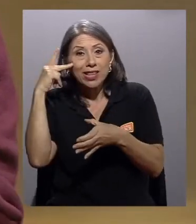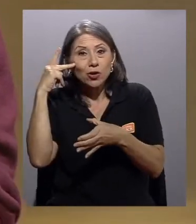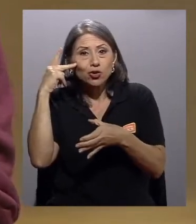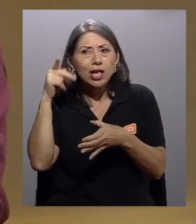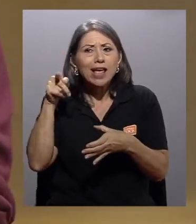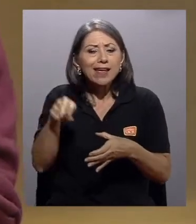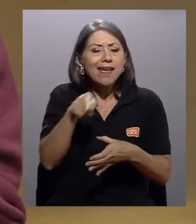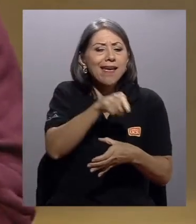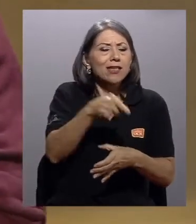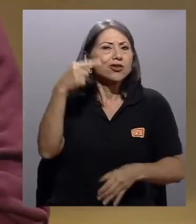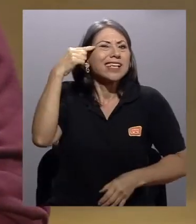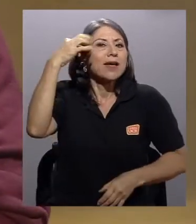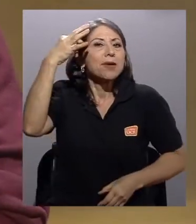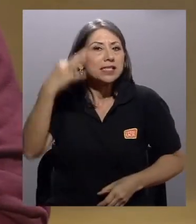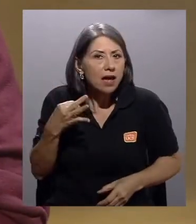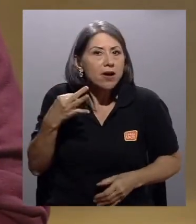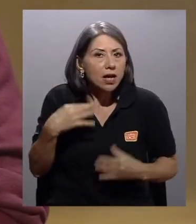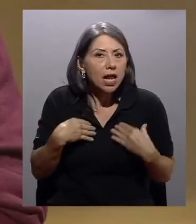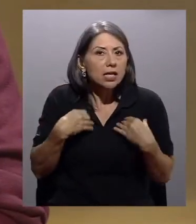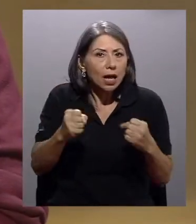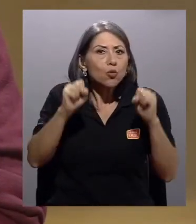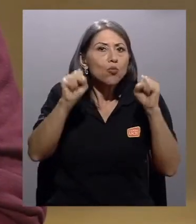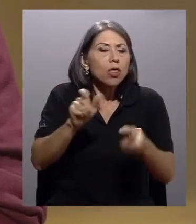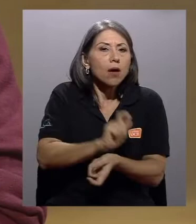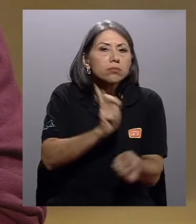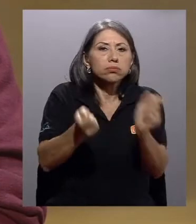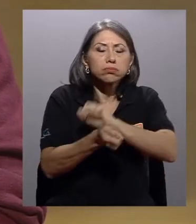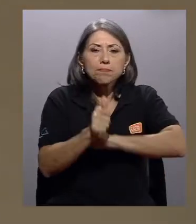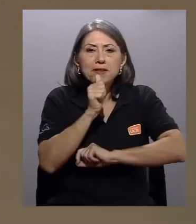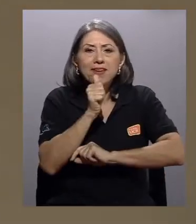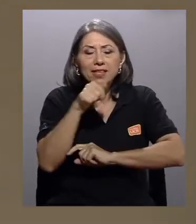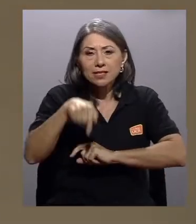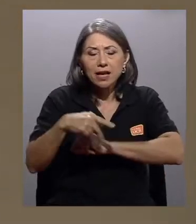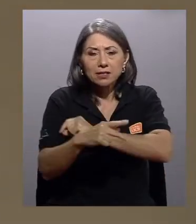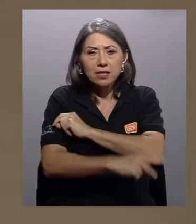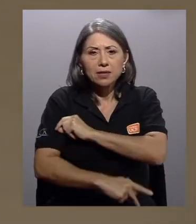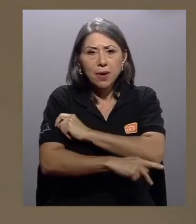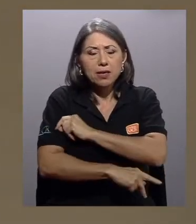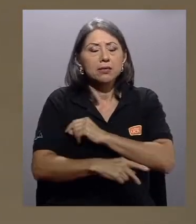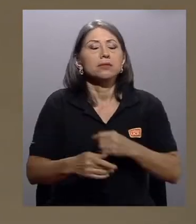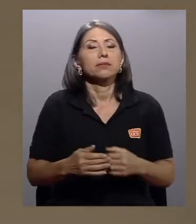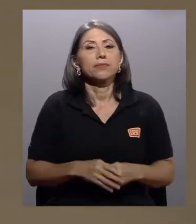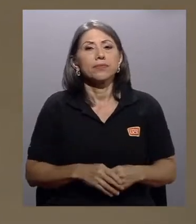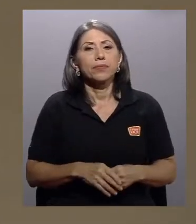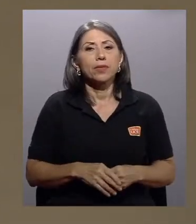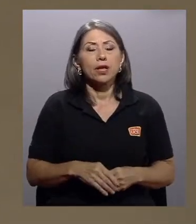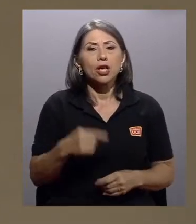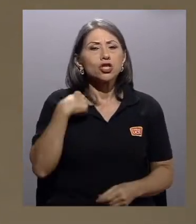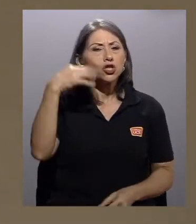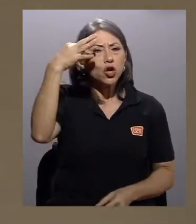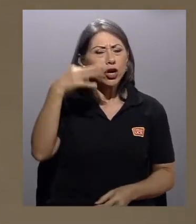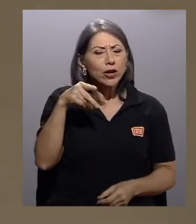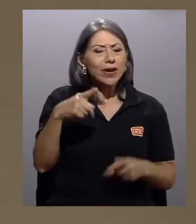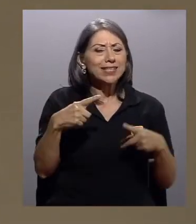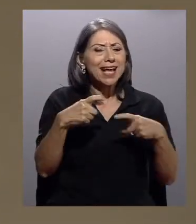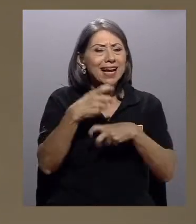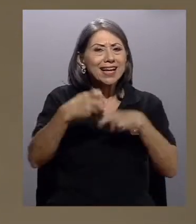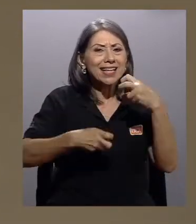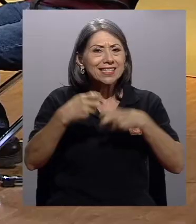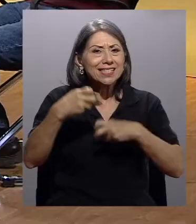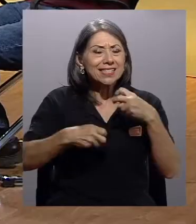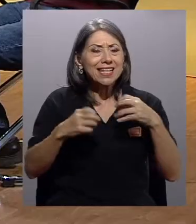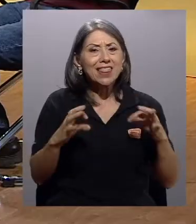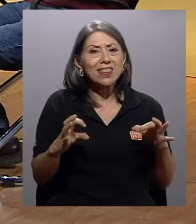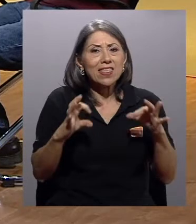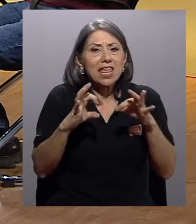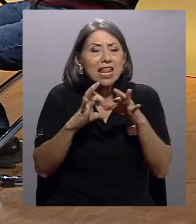que la salud se podía privatizar en este país, ¿verdad? Entonces, yo creo que ahí esta crisis tiene que ver con